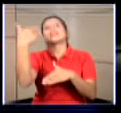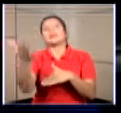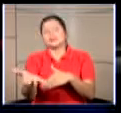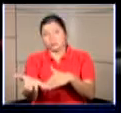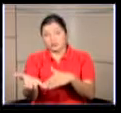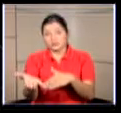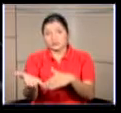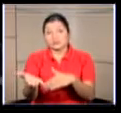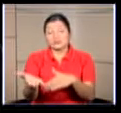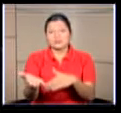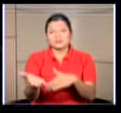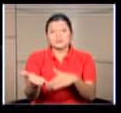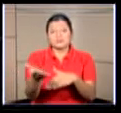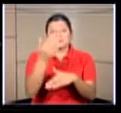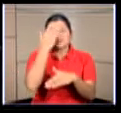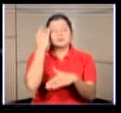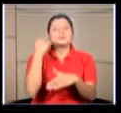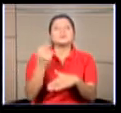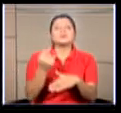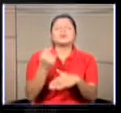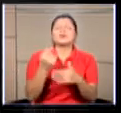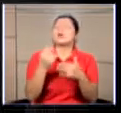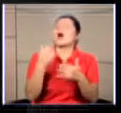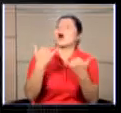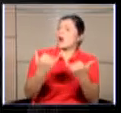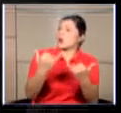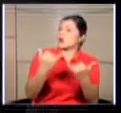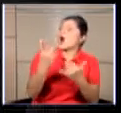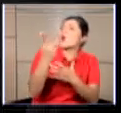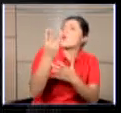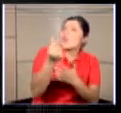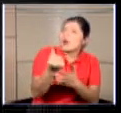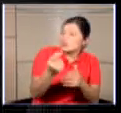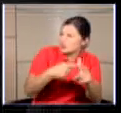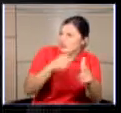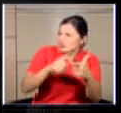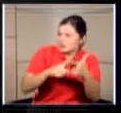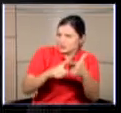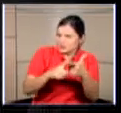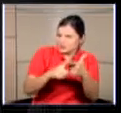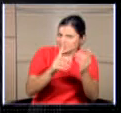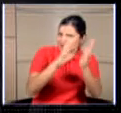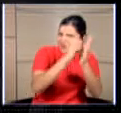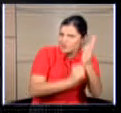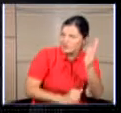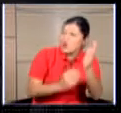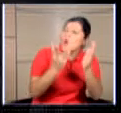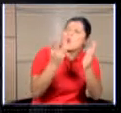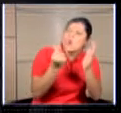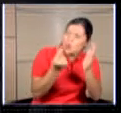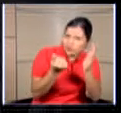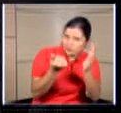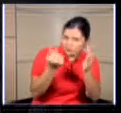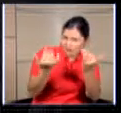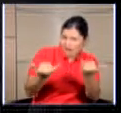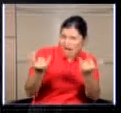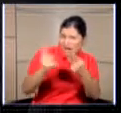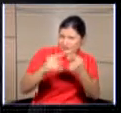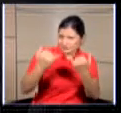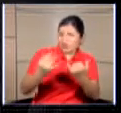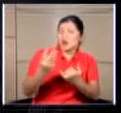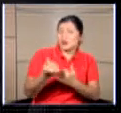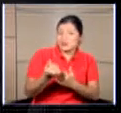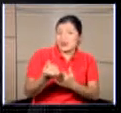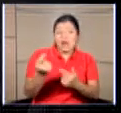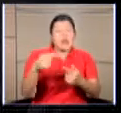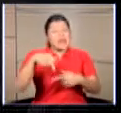una propuesta adicional de 61.000 millones. Ahora, ¿cuánto es en total entonces lo que se estaría recortando en esos momentos? En estos